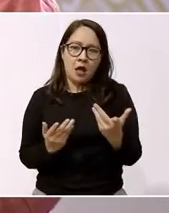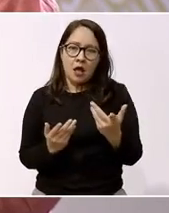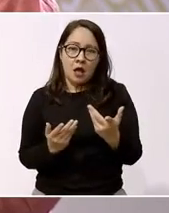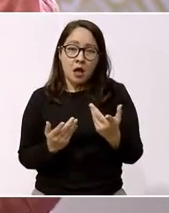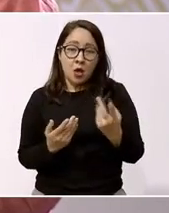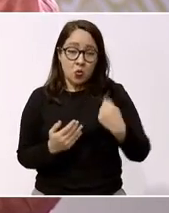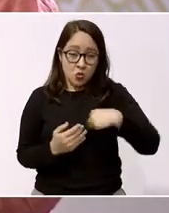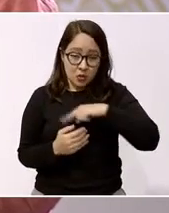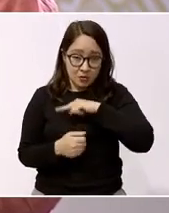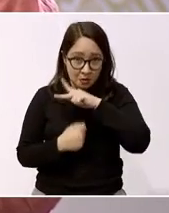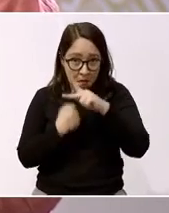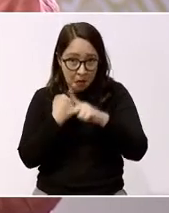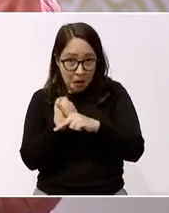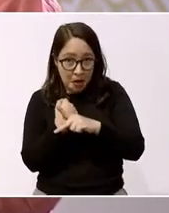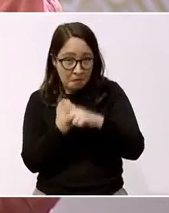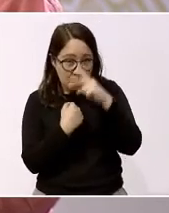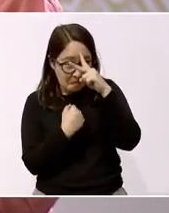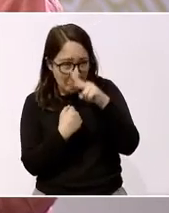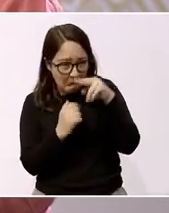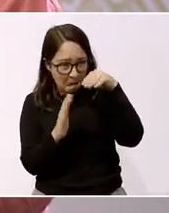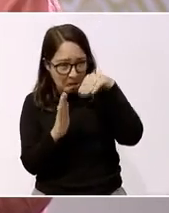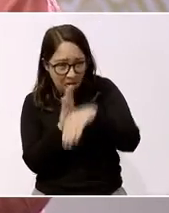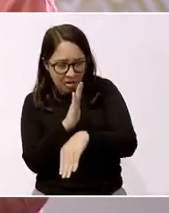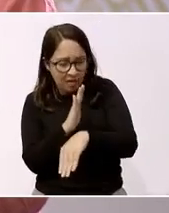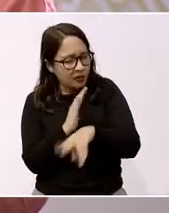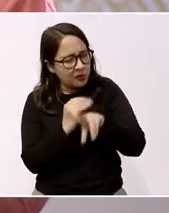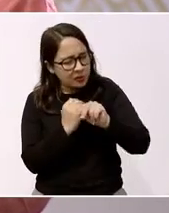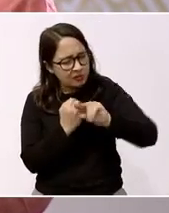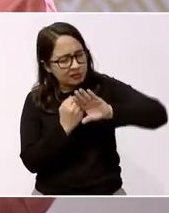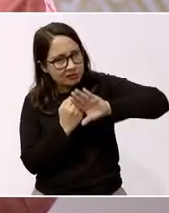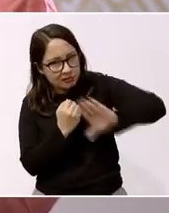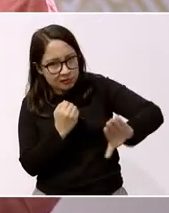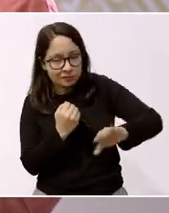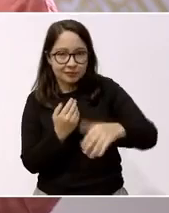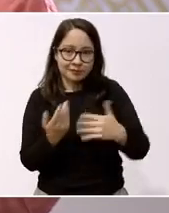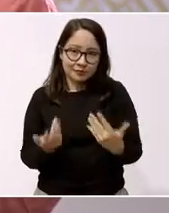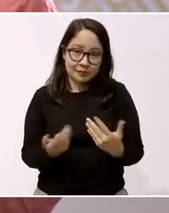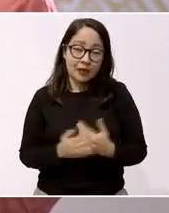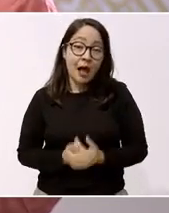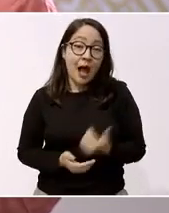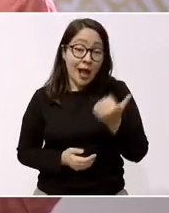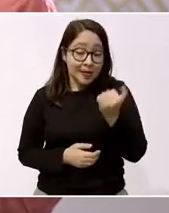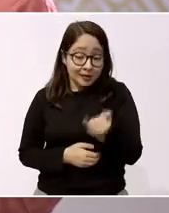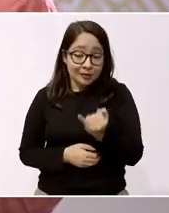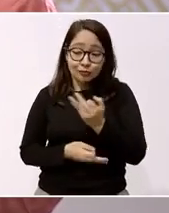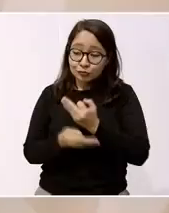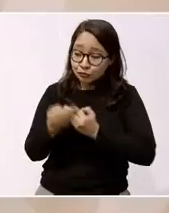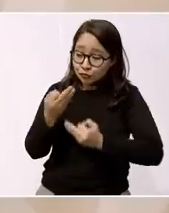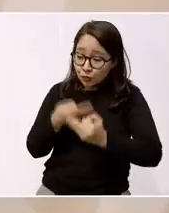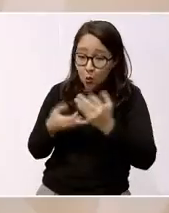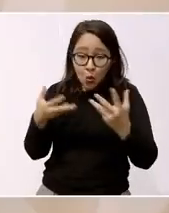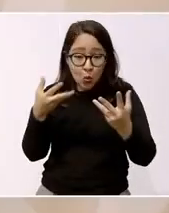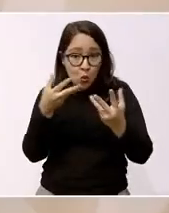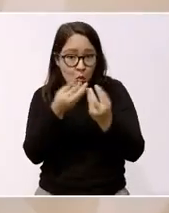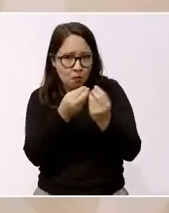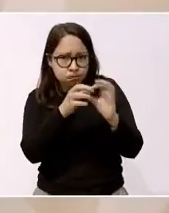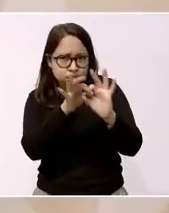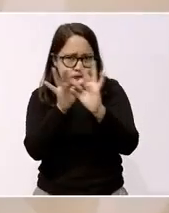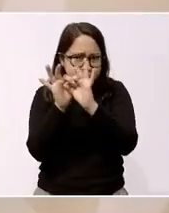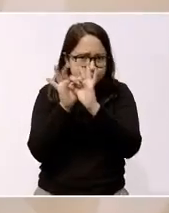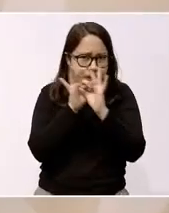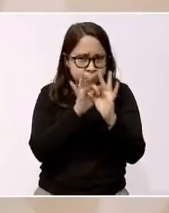a nuestro país. Entonces, así como enfrentamos todos juntos la